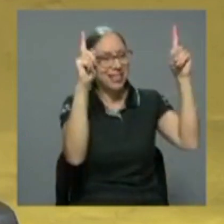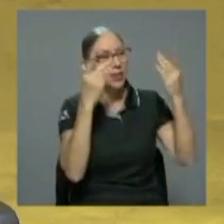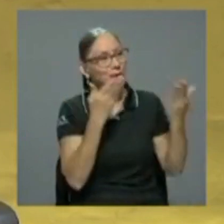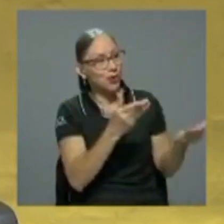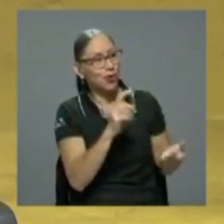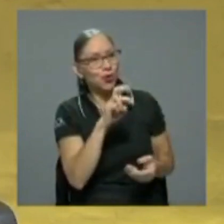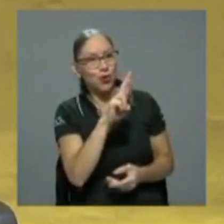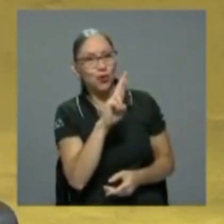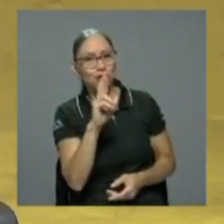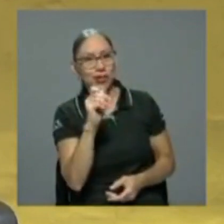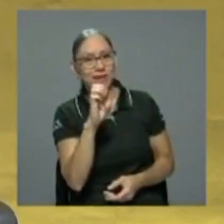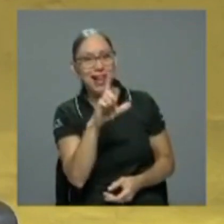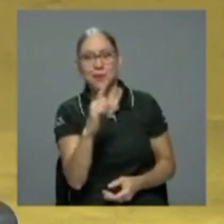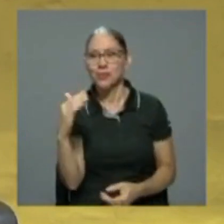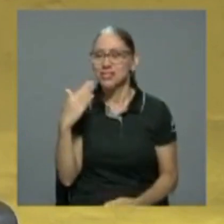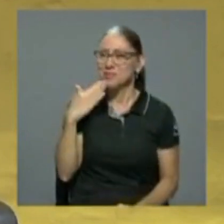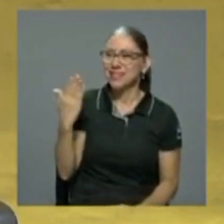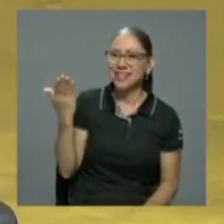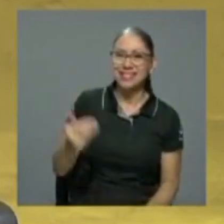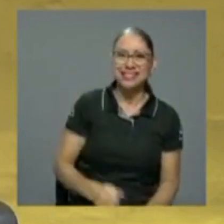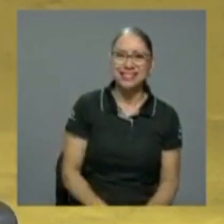doctor Rosabal. Muchísimas gracias.